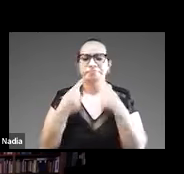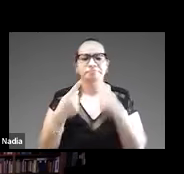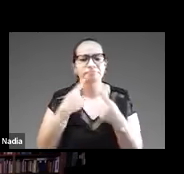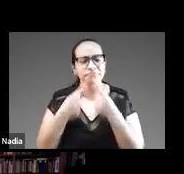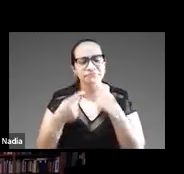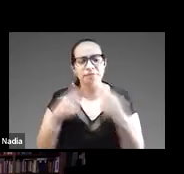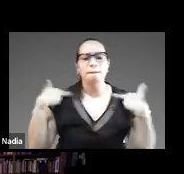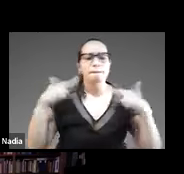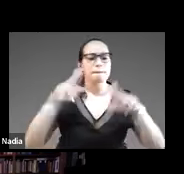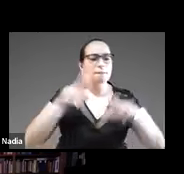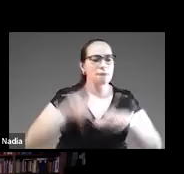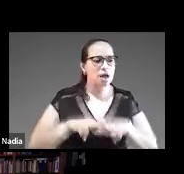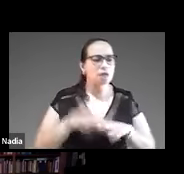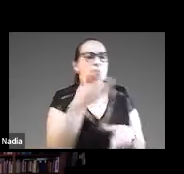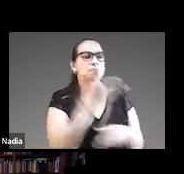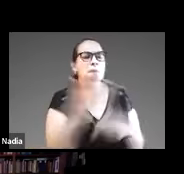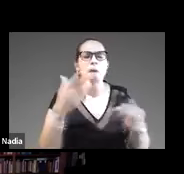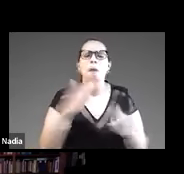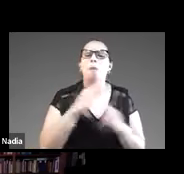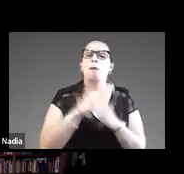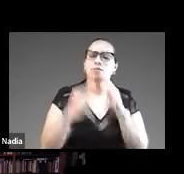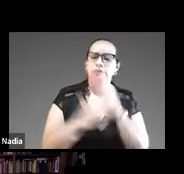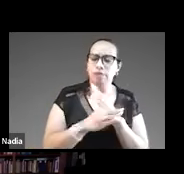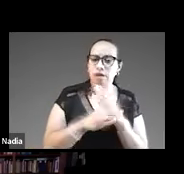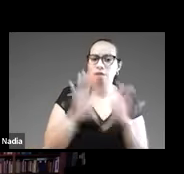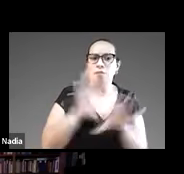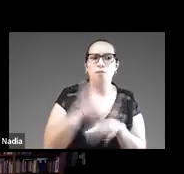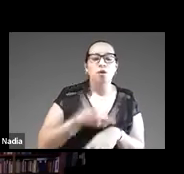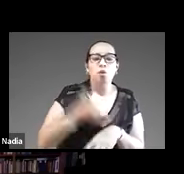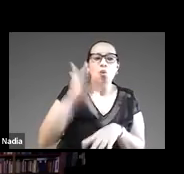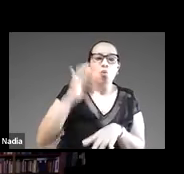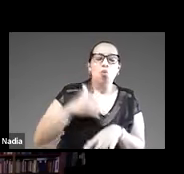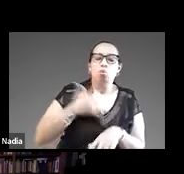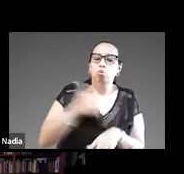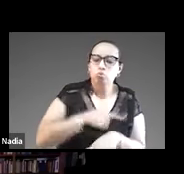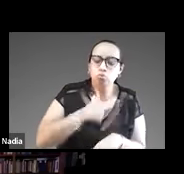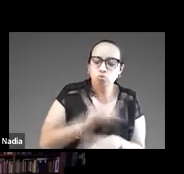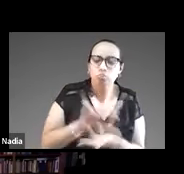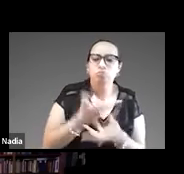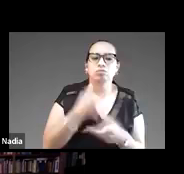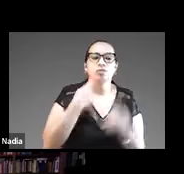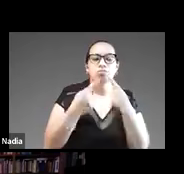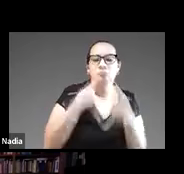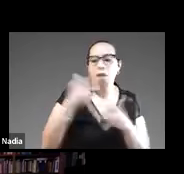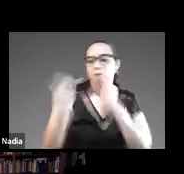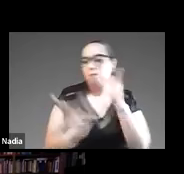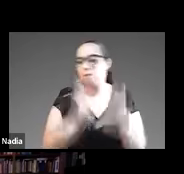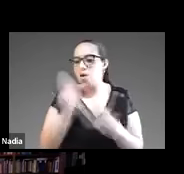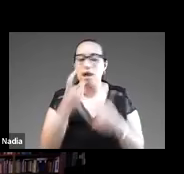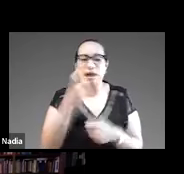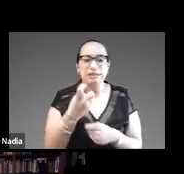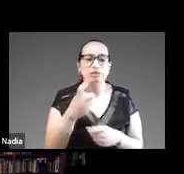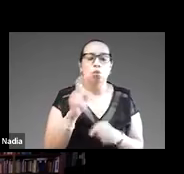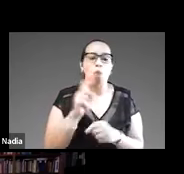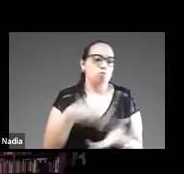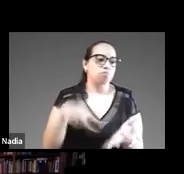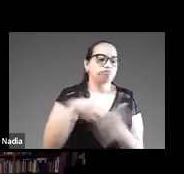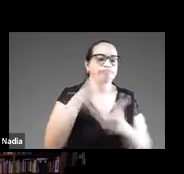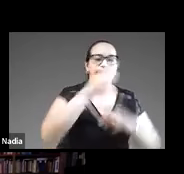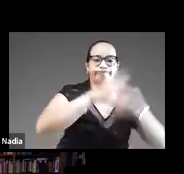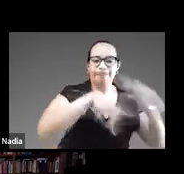y los maestros nos piden materiales porque se enloquecen de los debates y las preguntas que salen a partir de la presencia que generamos. Y